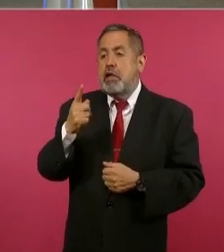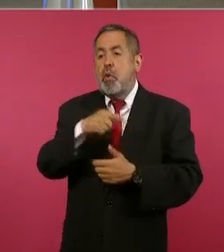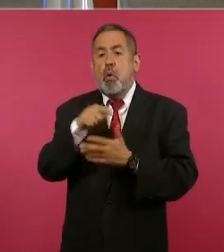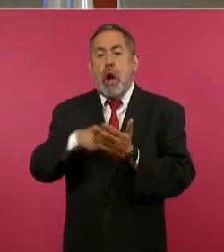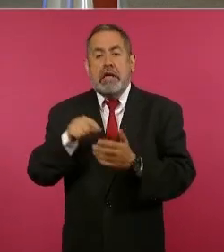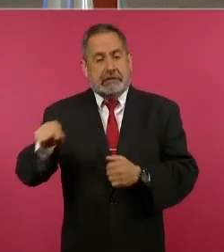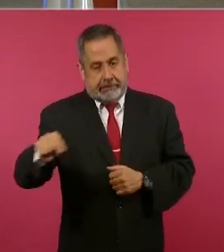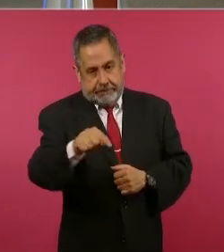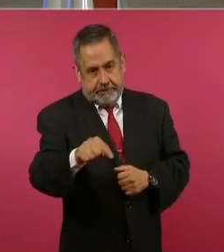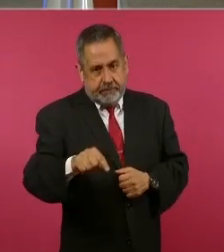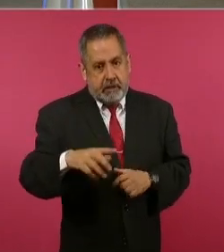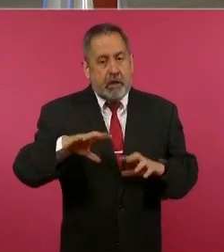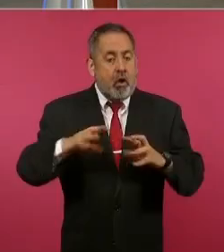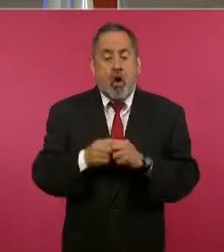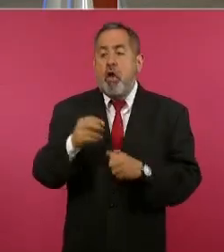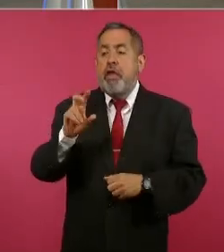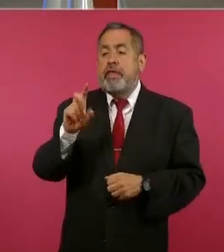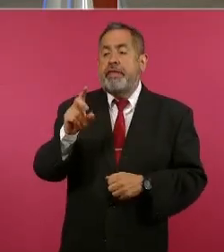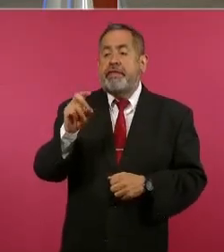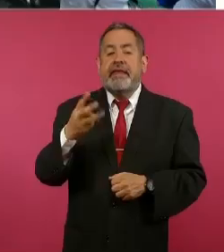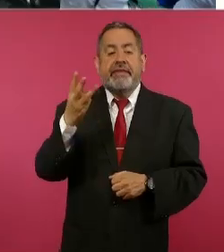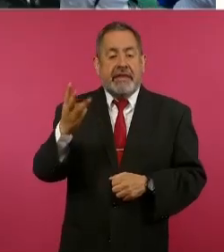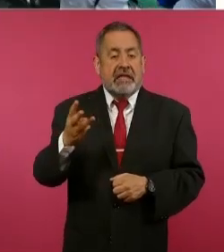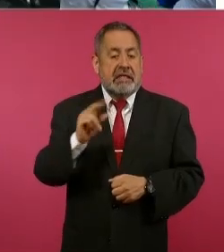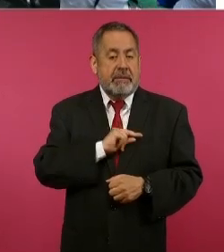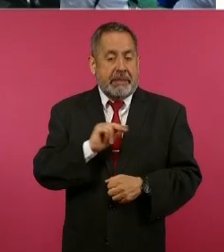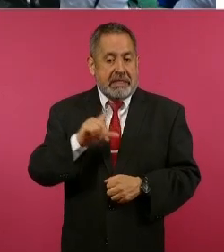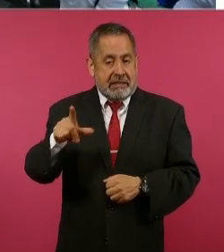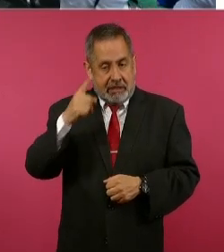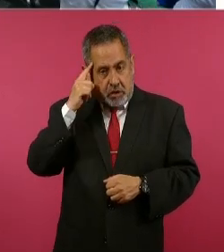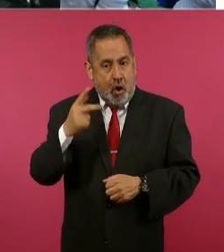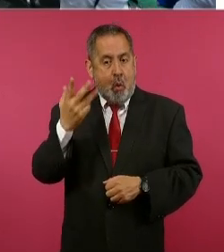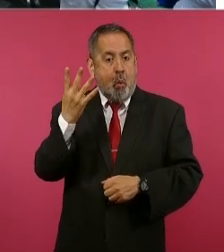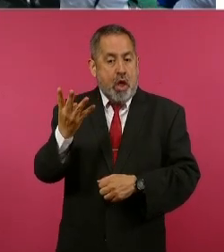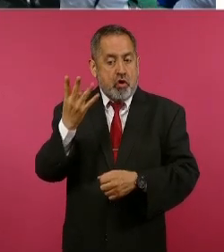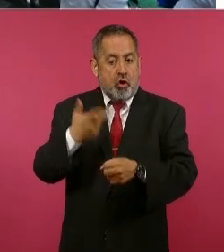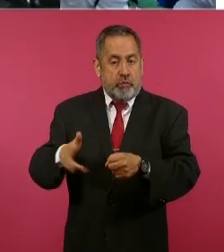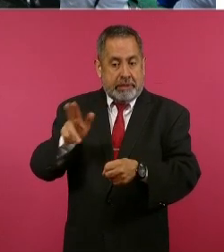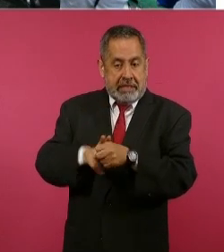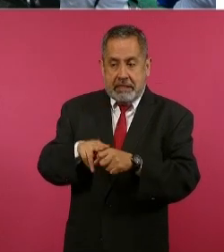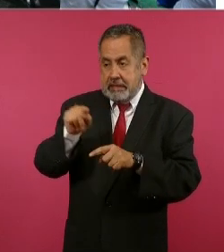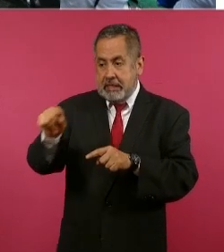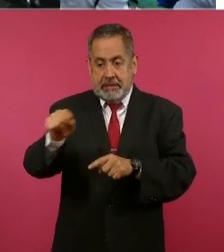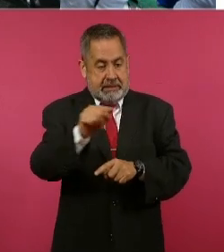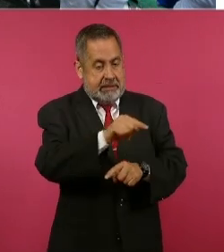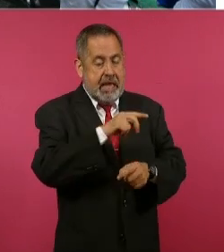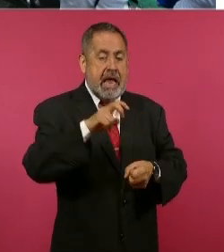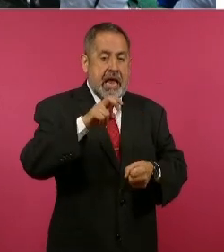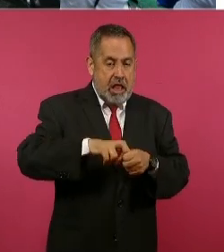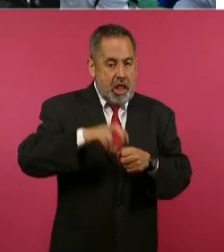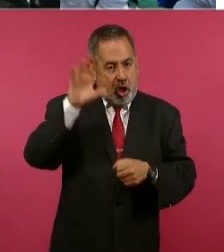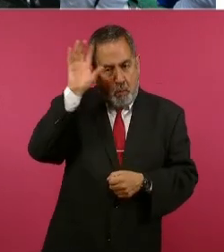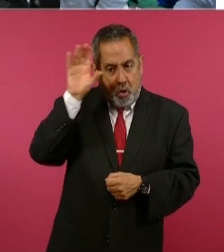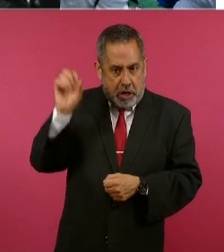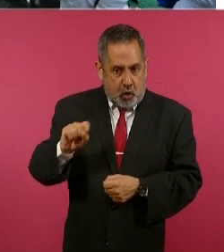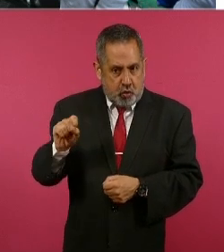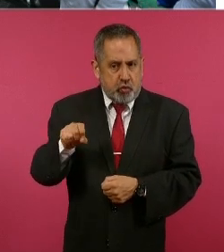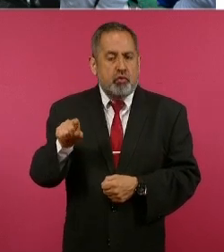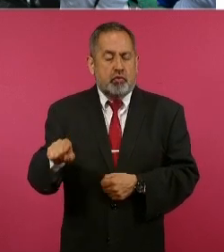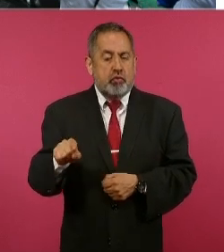y 33 especialistas para 4 hospitales del estado de Morelos. Además